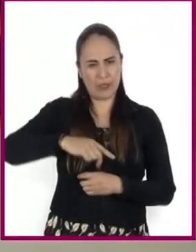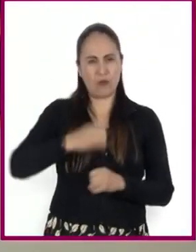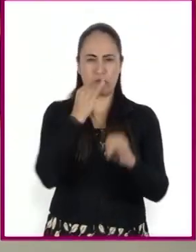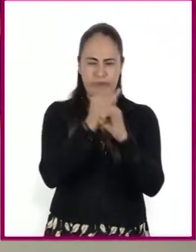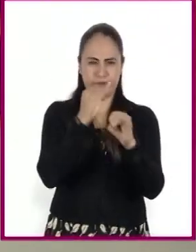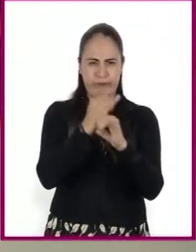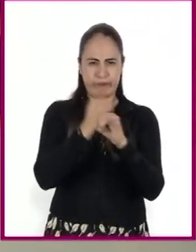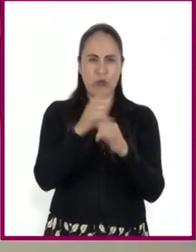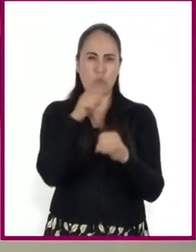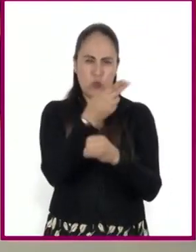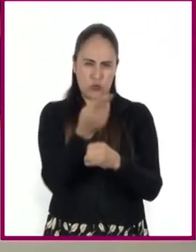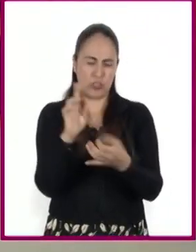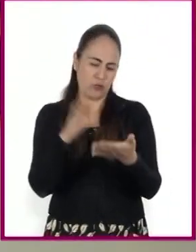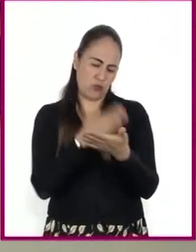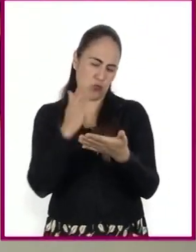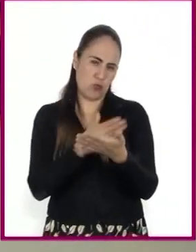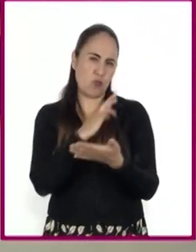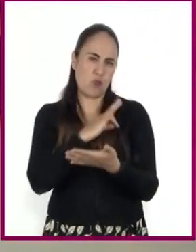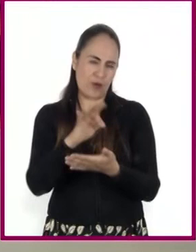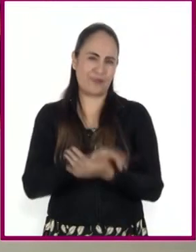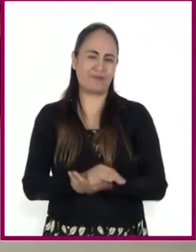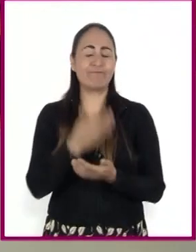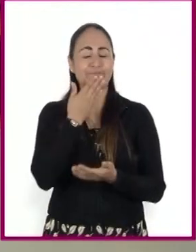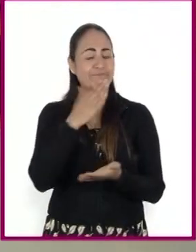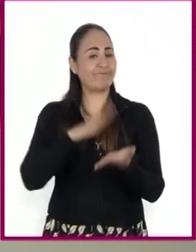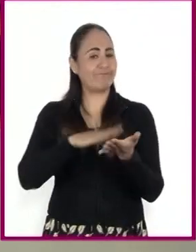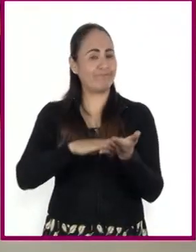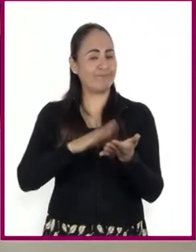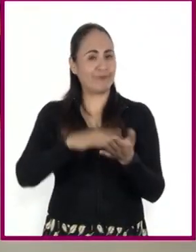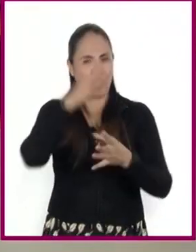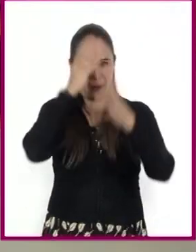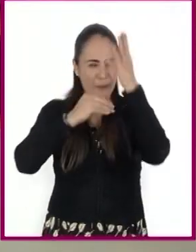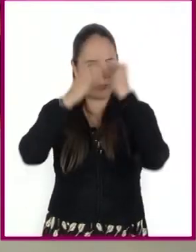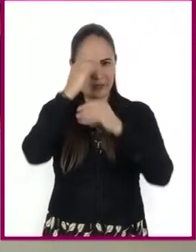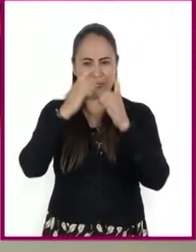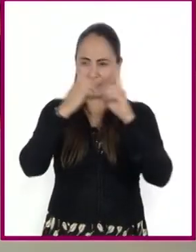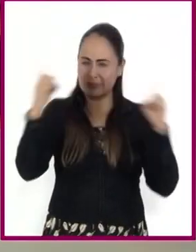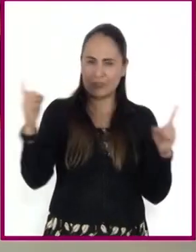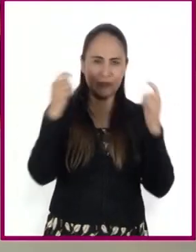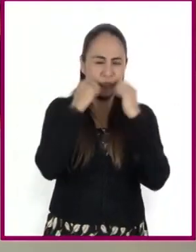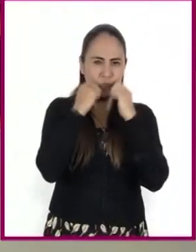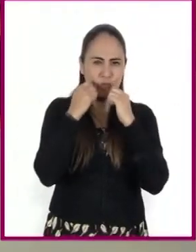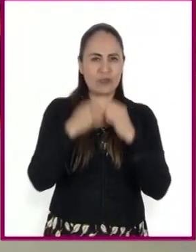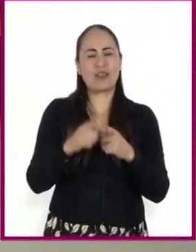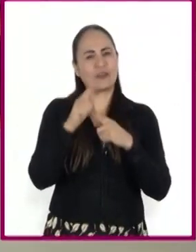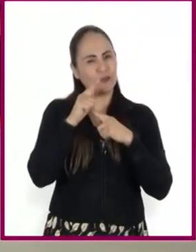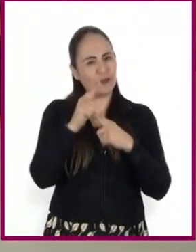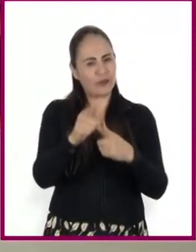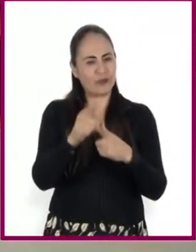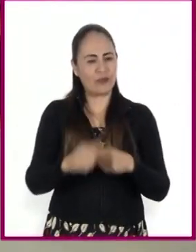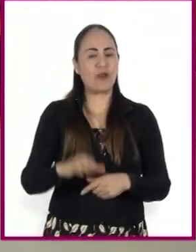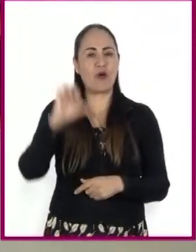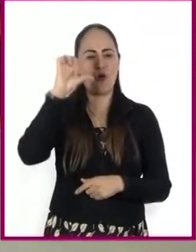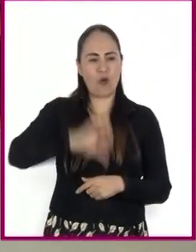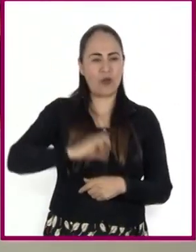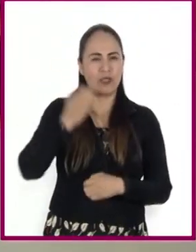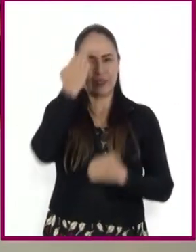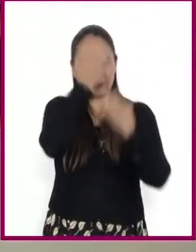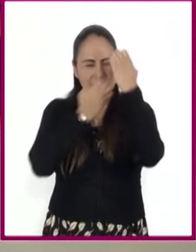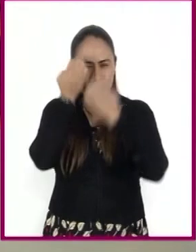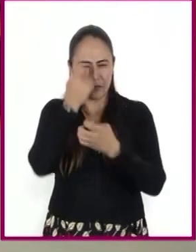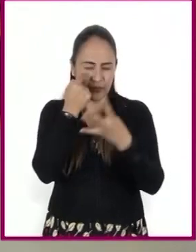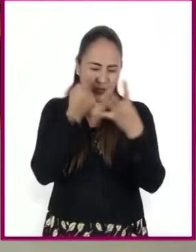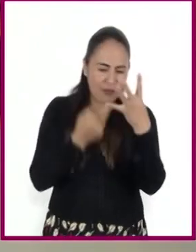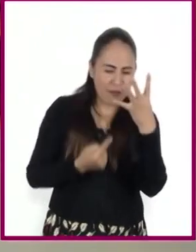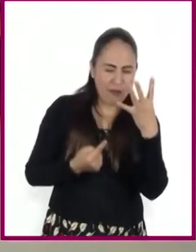digitales. Los felicito por continuar aprendiendo a la distancia en esta sesión titulada Exploro, Analizo y